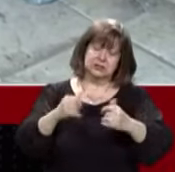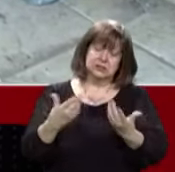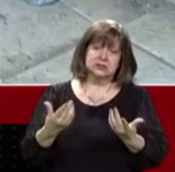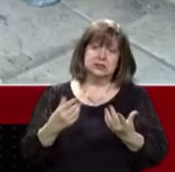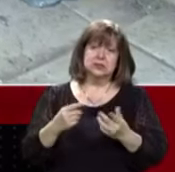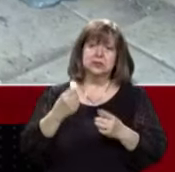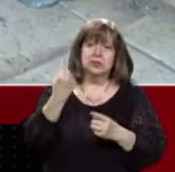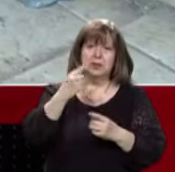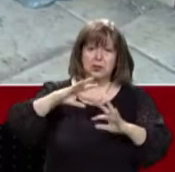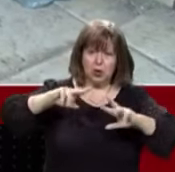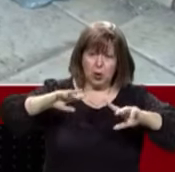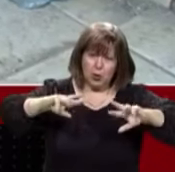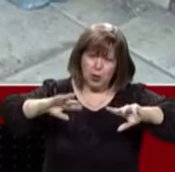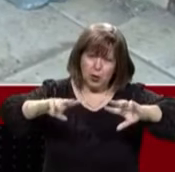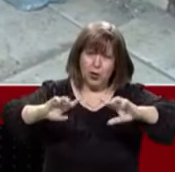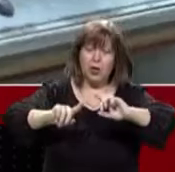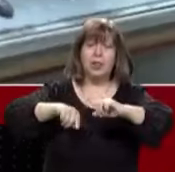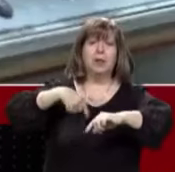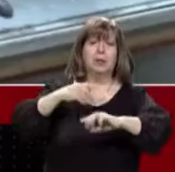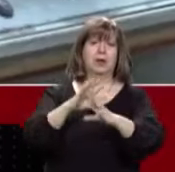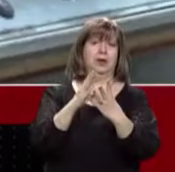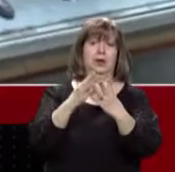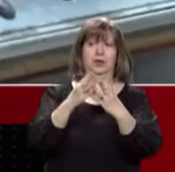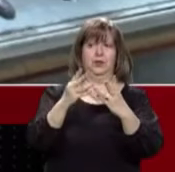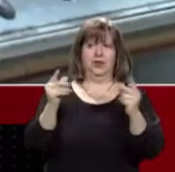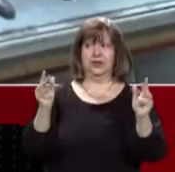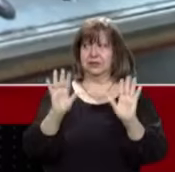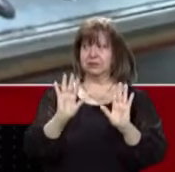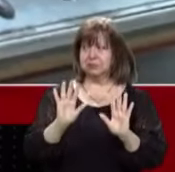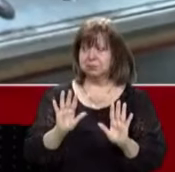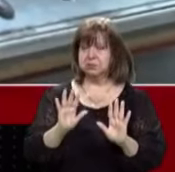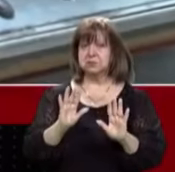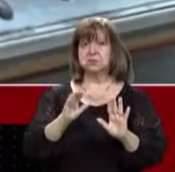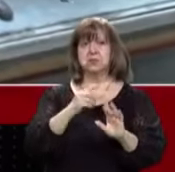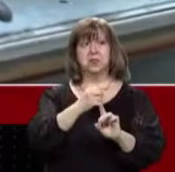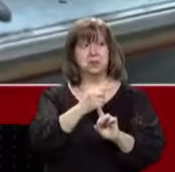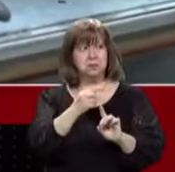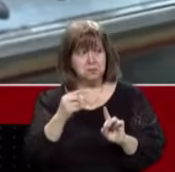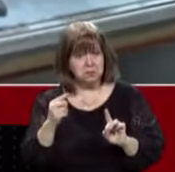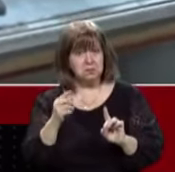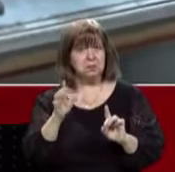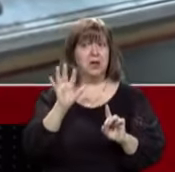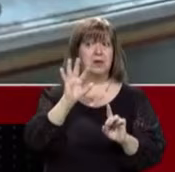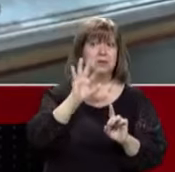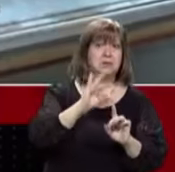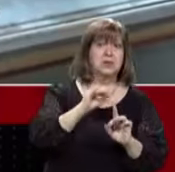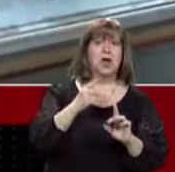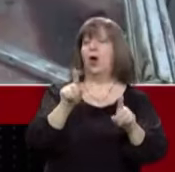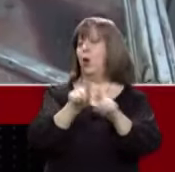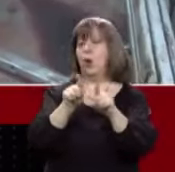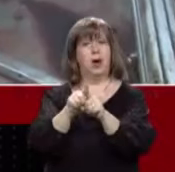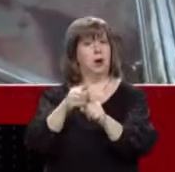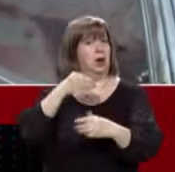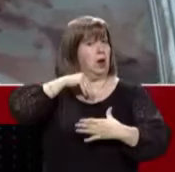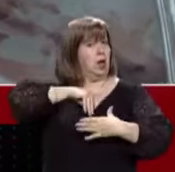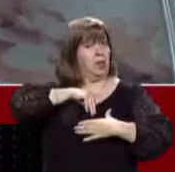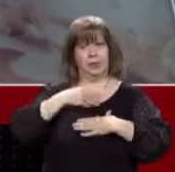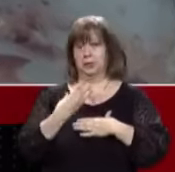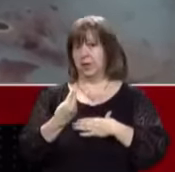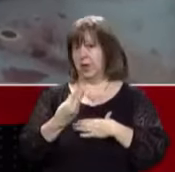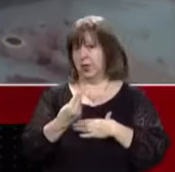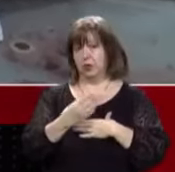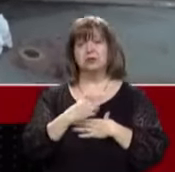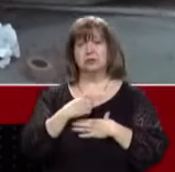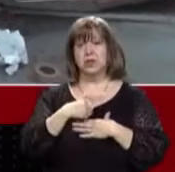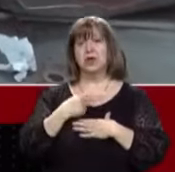eso ha estado meramente tranquilo. No ha pasado de vuelta algo así. Pero bueno, uno está con miedo, imagínate, nosotros acá sacábamos de